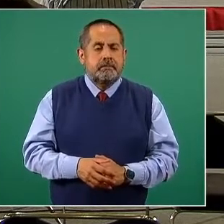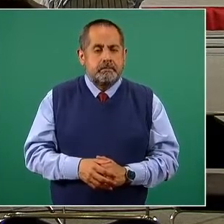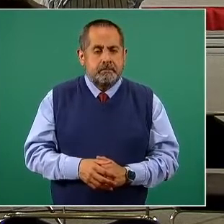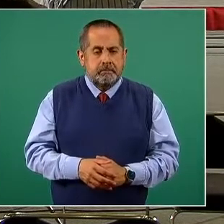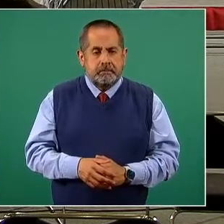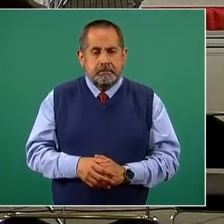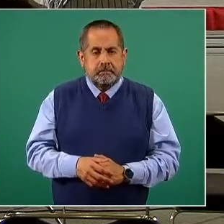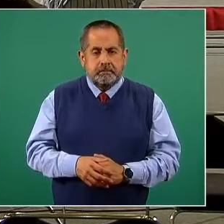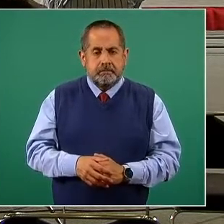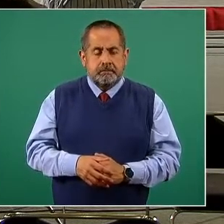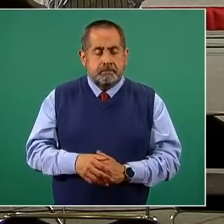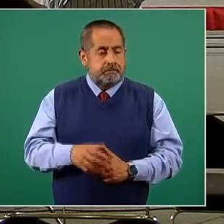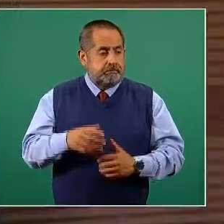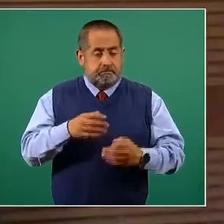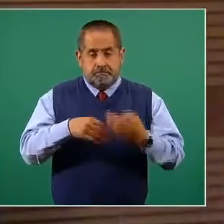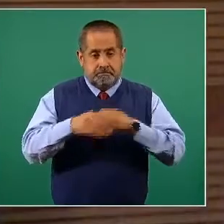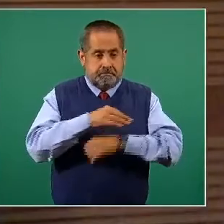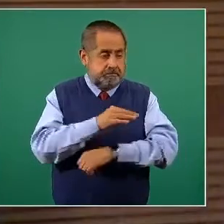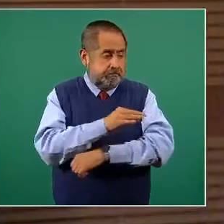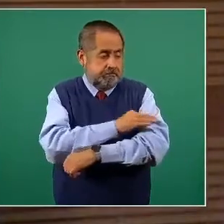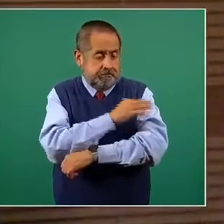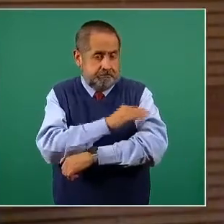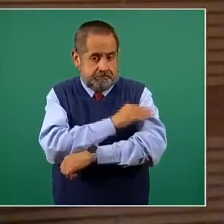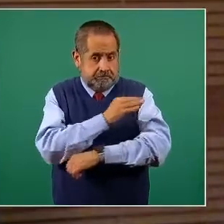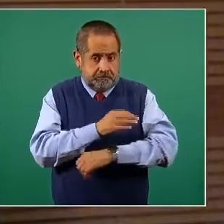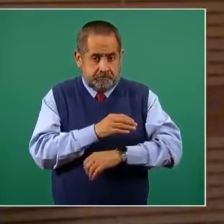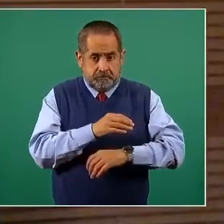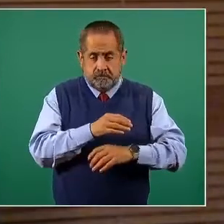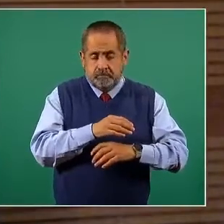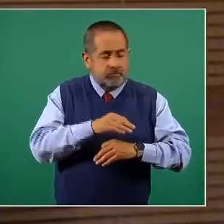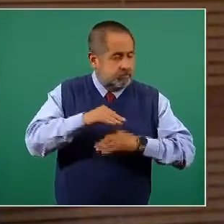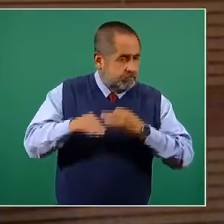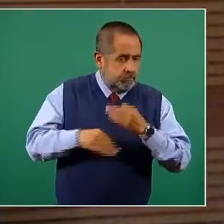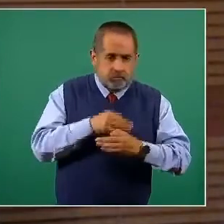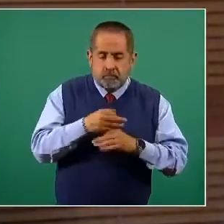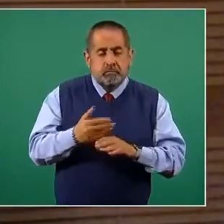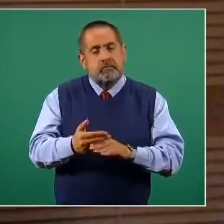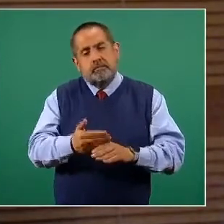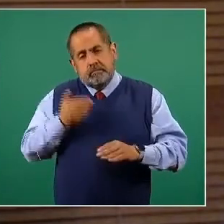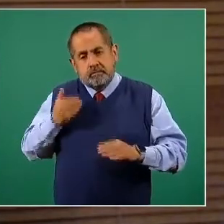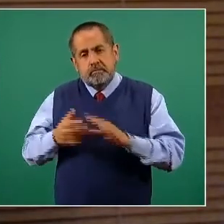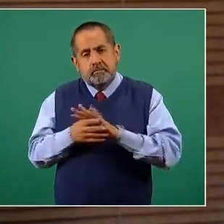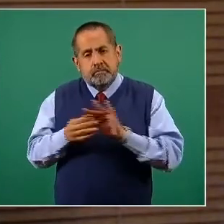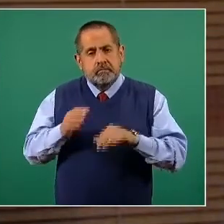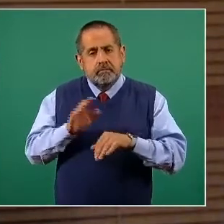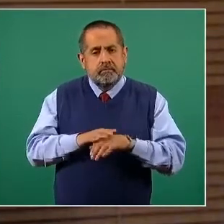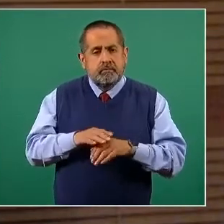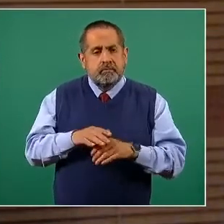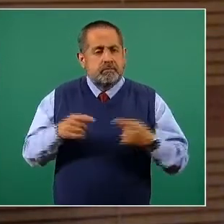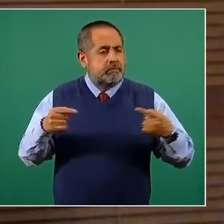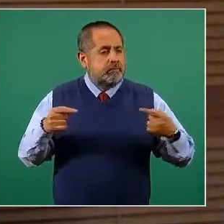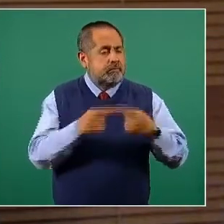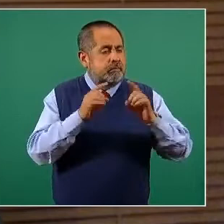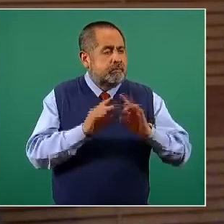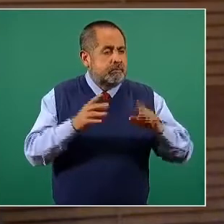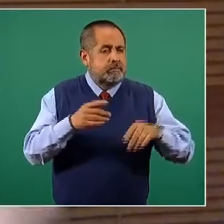para todas las vacunas ahora tenemos la indicación de si hay reacciones